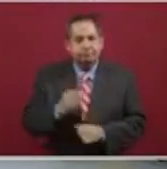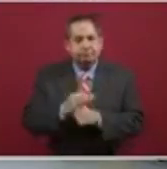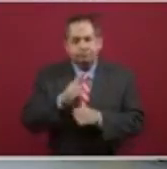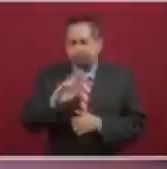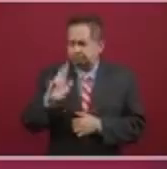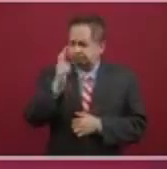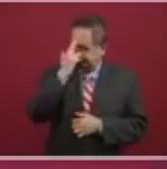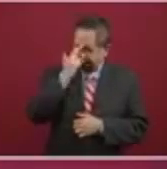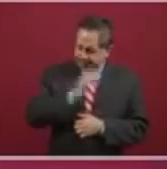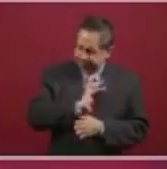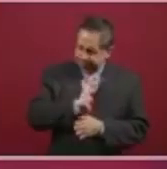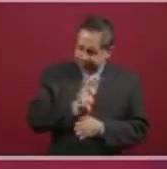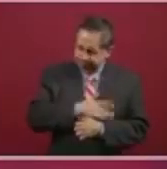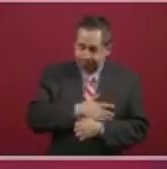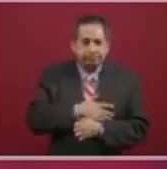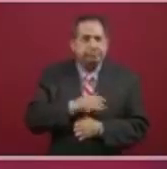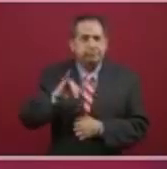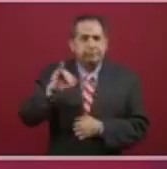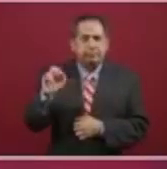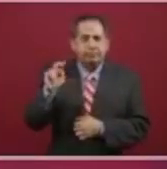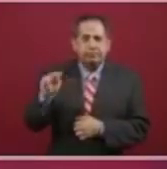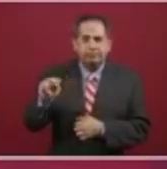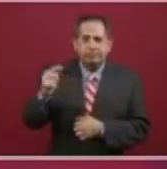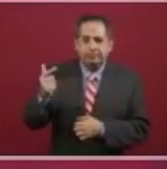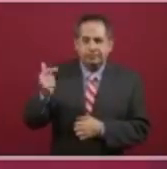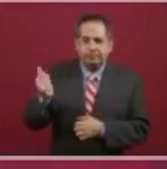Recordando a Juan Gabriel.